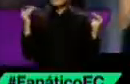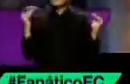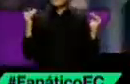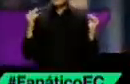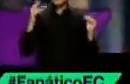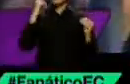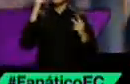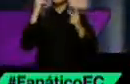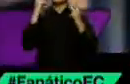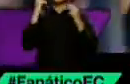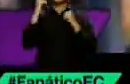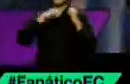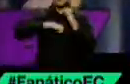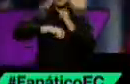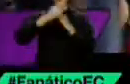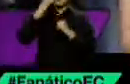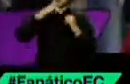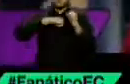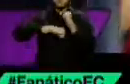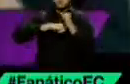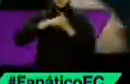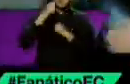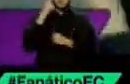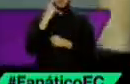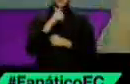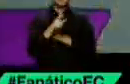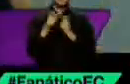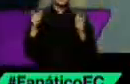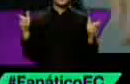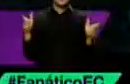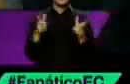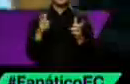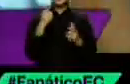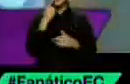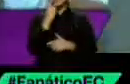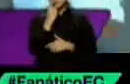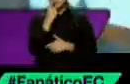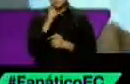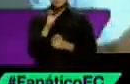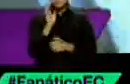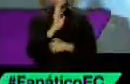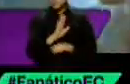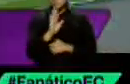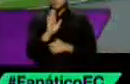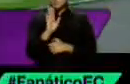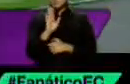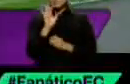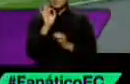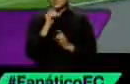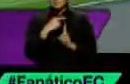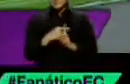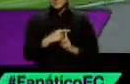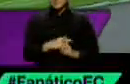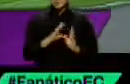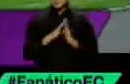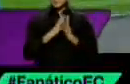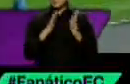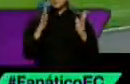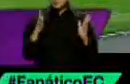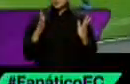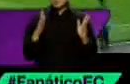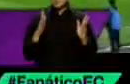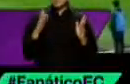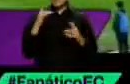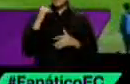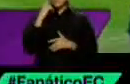a 2 goles por bando, con una presencia de público interesante. Los morlacos que no la pasan bien en el campeonato ecuatoriano de fútbol. El